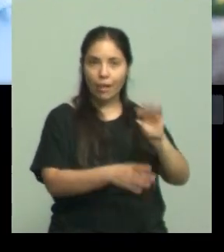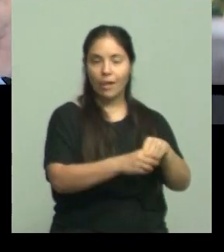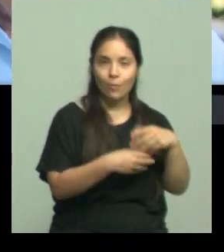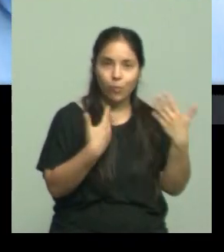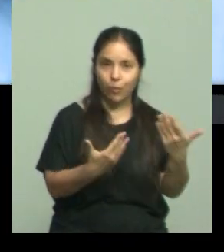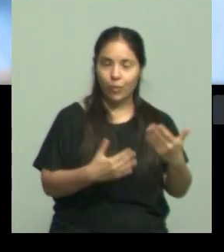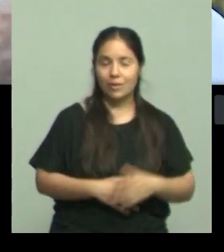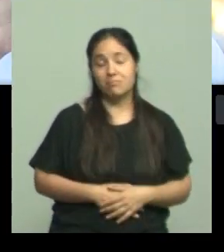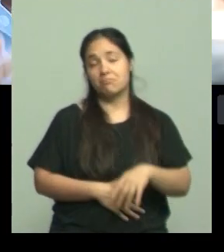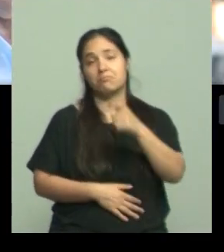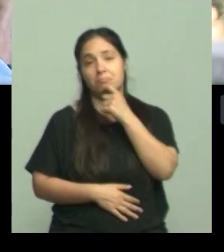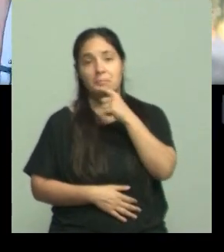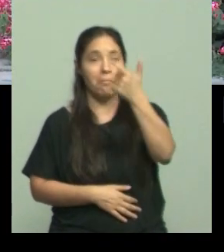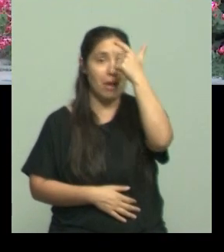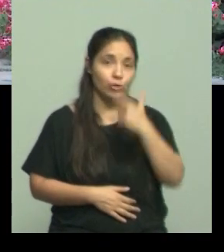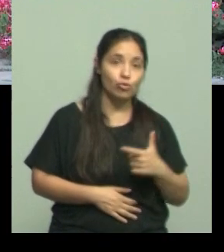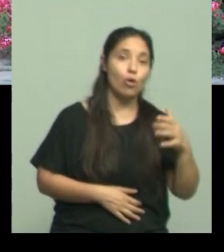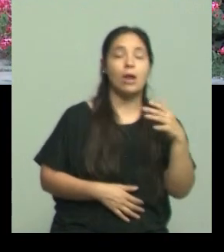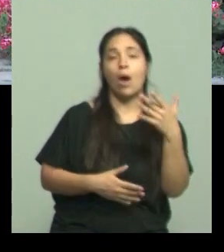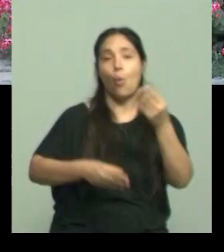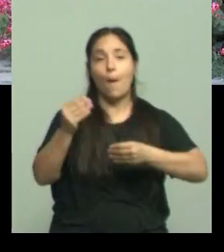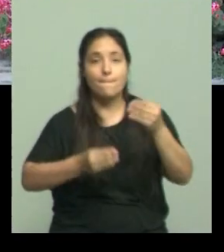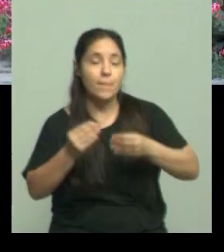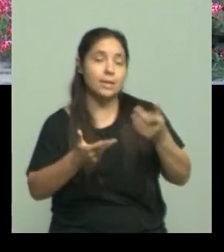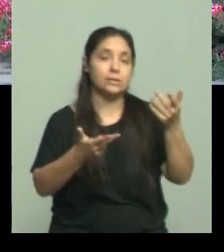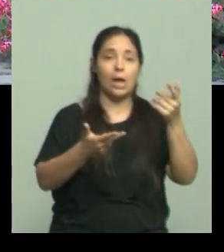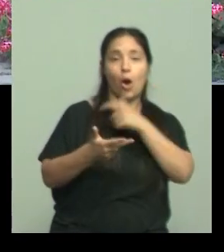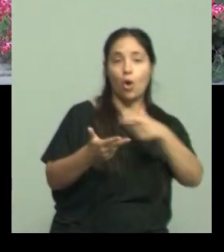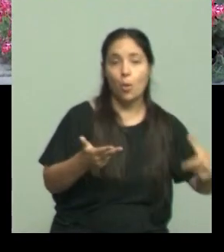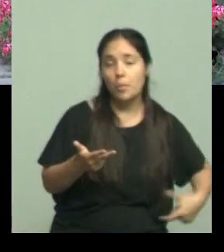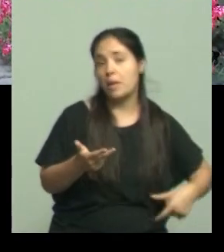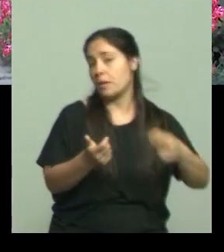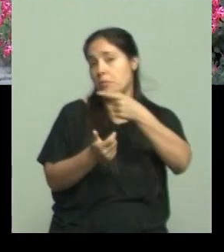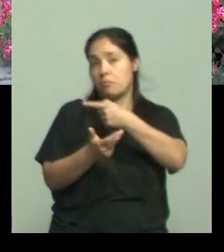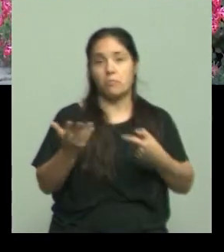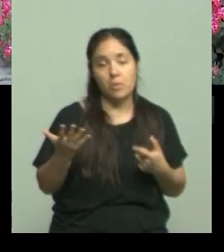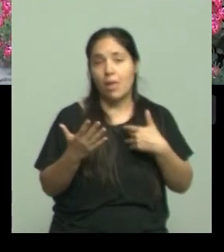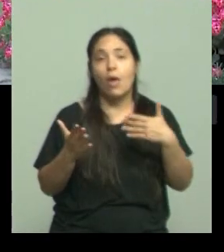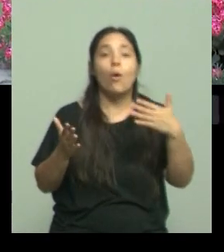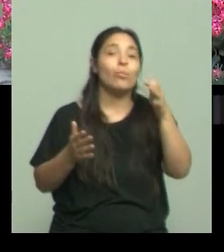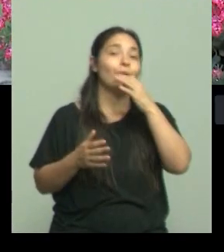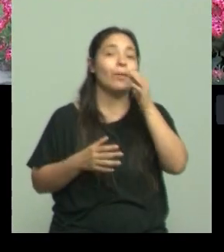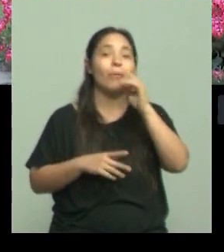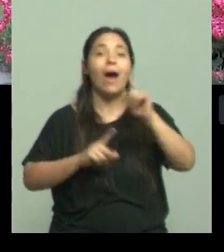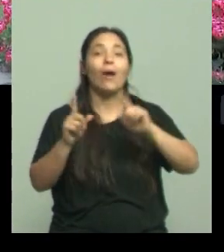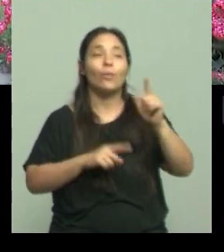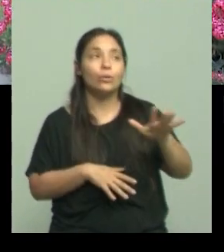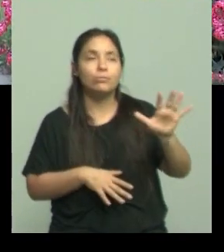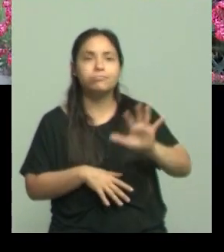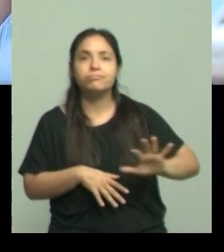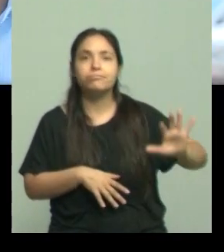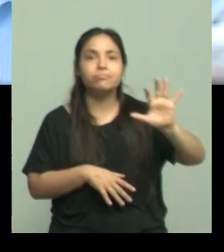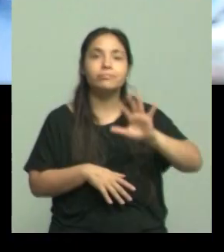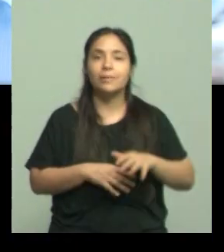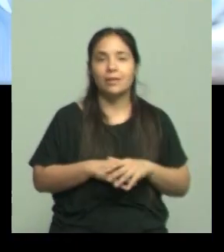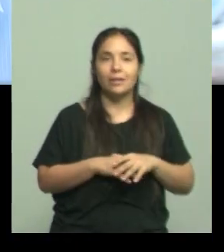ser un individuo, puede ser una compañía, puede ser un gobierno, puede ser, bueno, factores a veces un tanto invisibles, pero